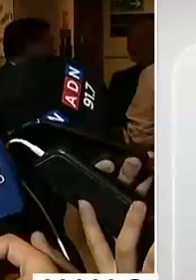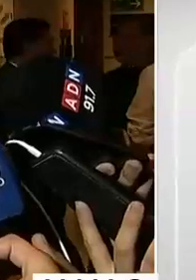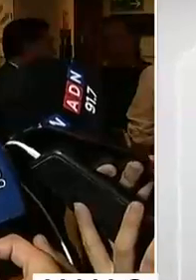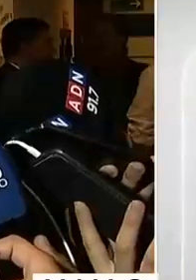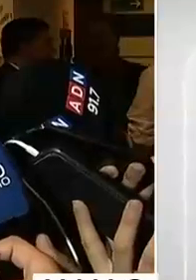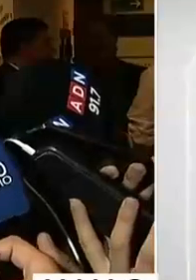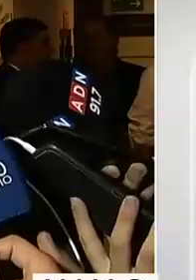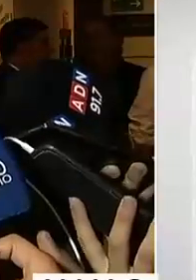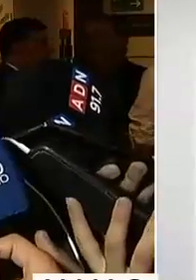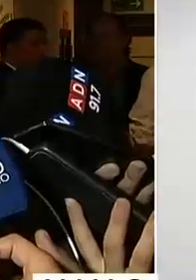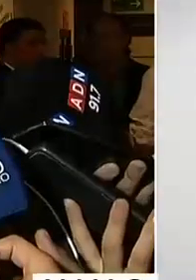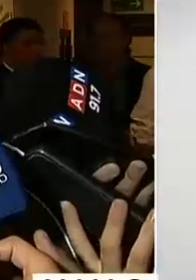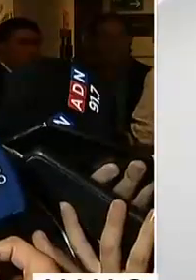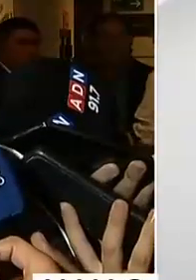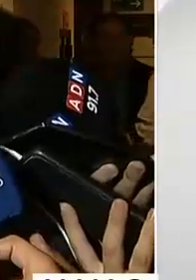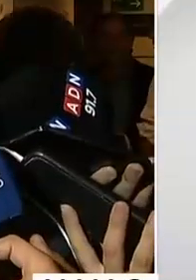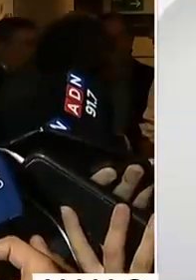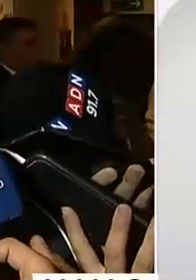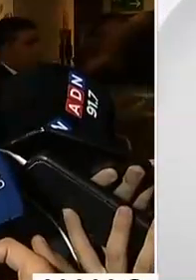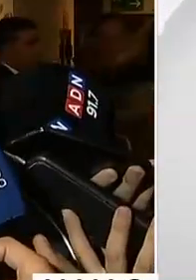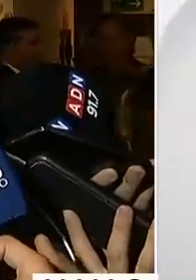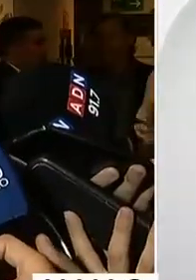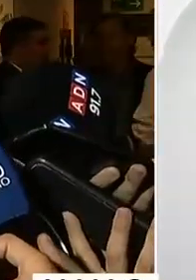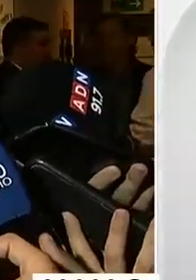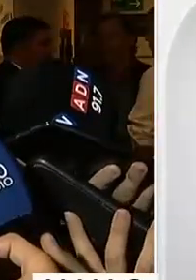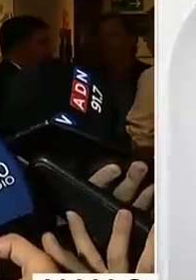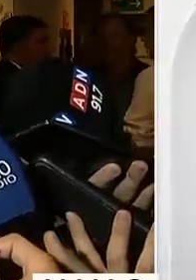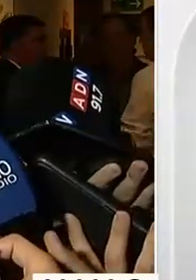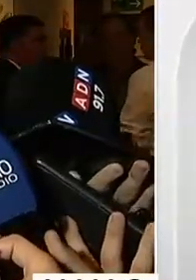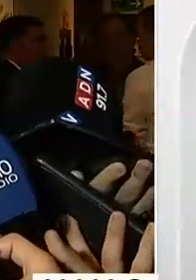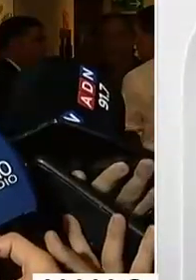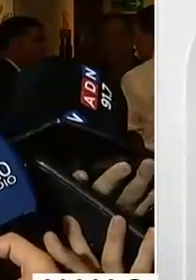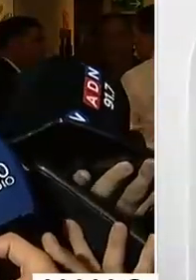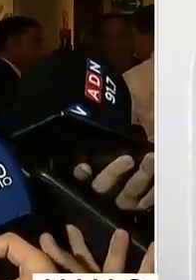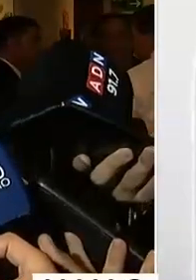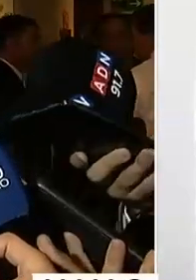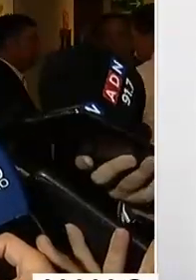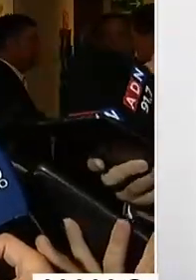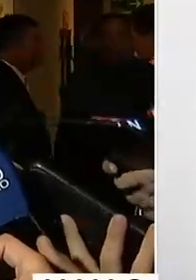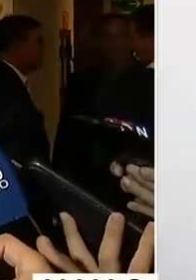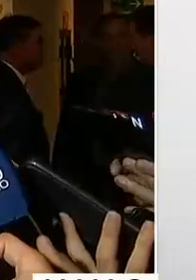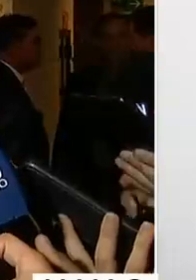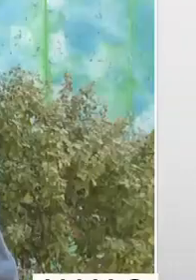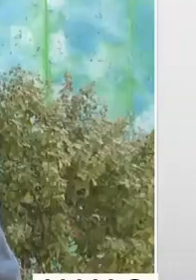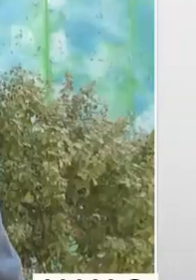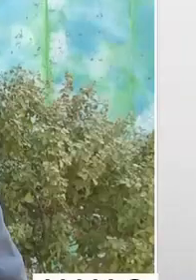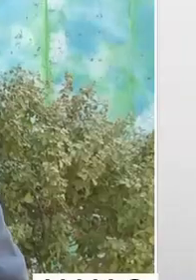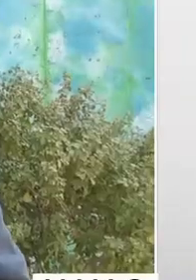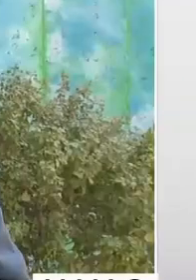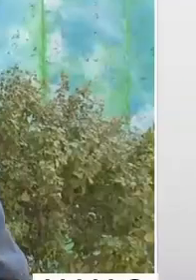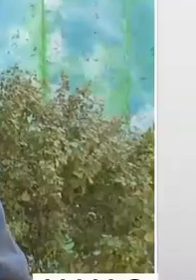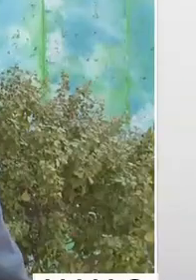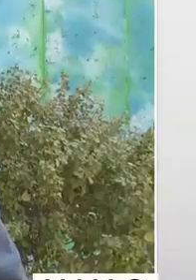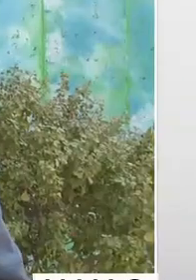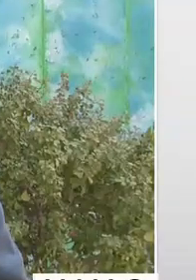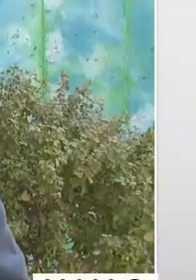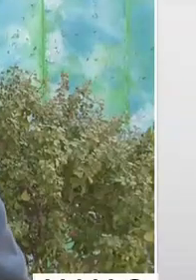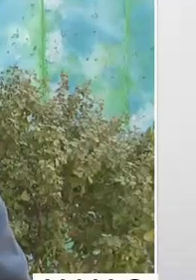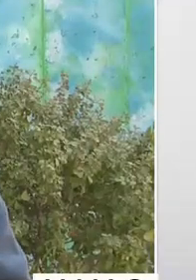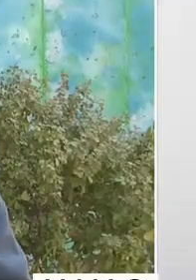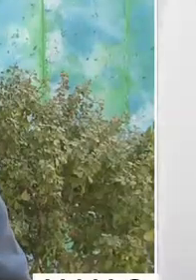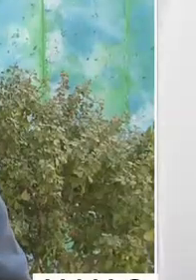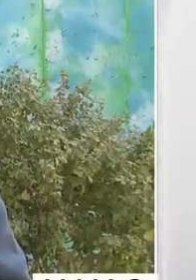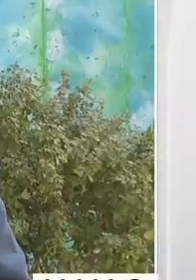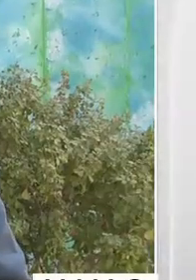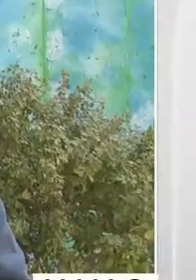No, aquí hay mucho más que esto ofrece, y esto sí lo puedo decir. Primero, porque, yo la semana pasada oficié al